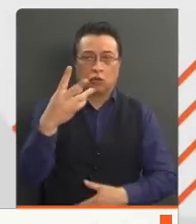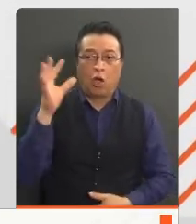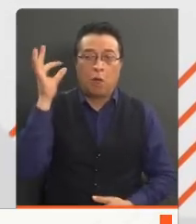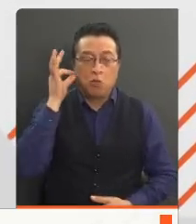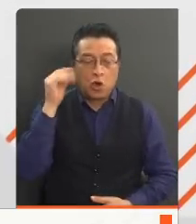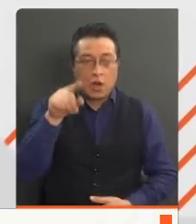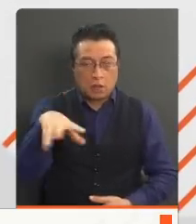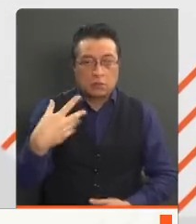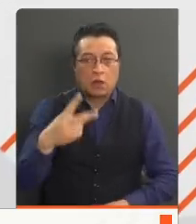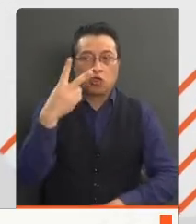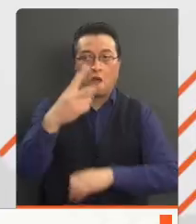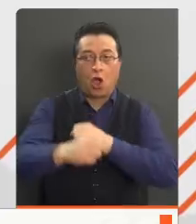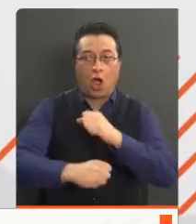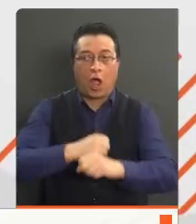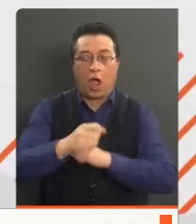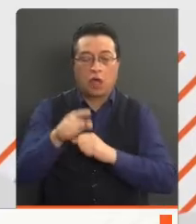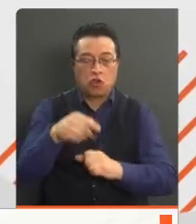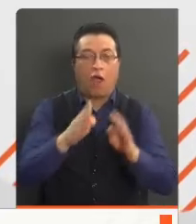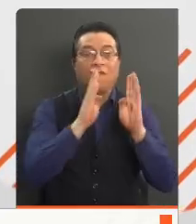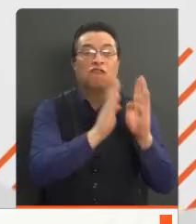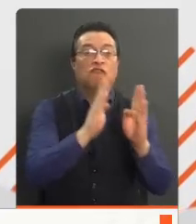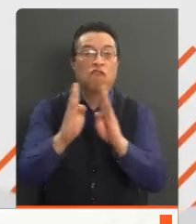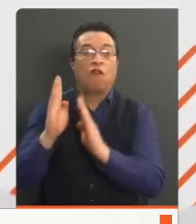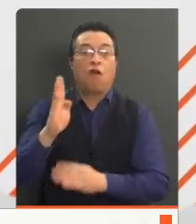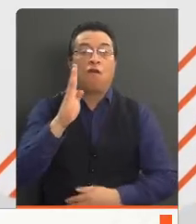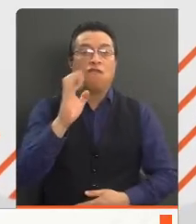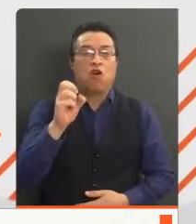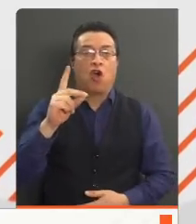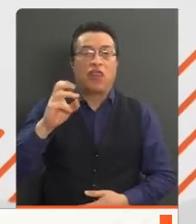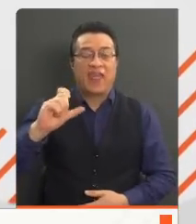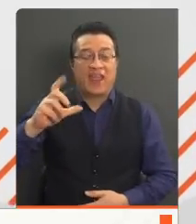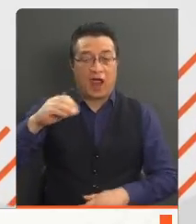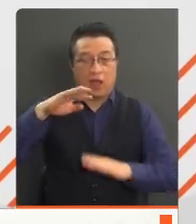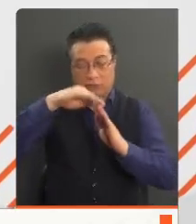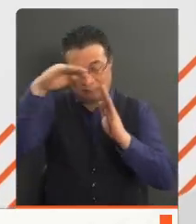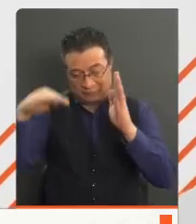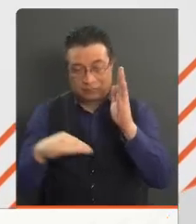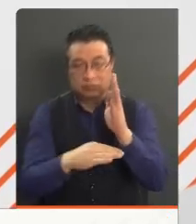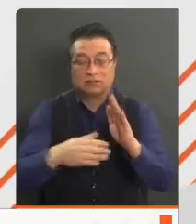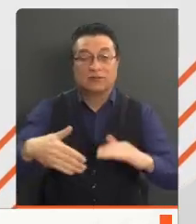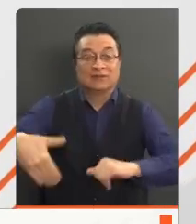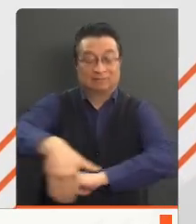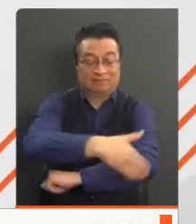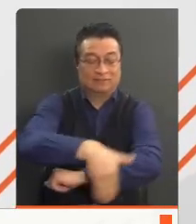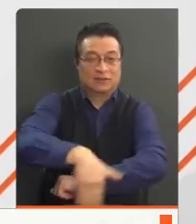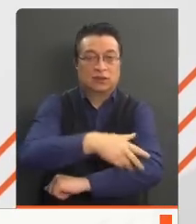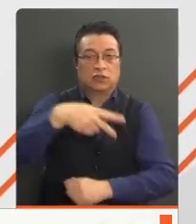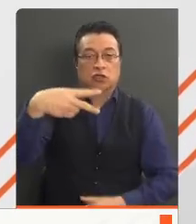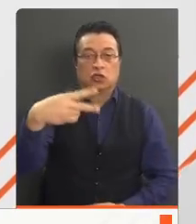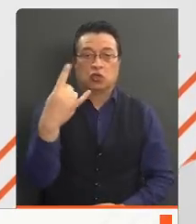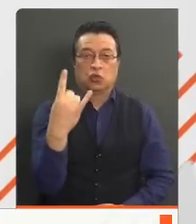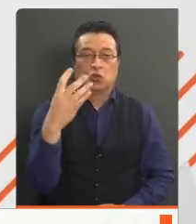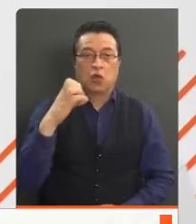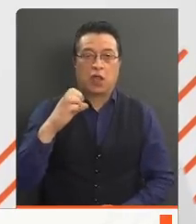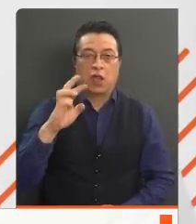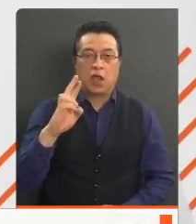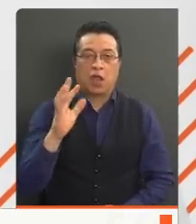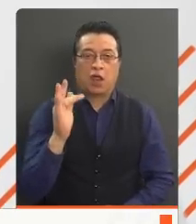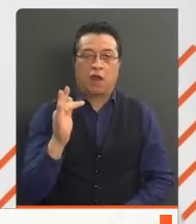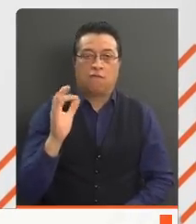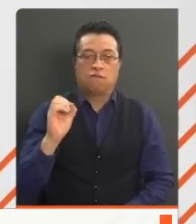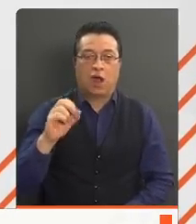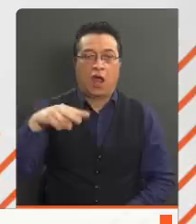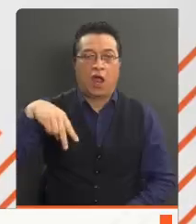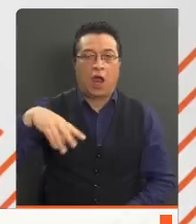últimos 2 años en las bodegas del subterráneo de su edificio en calle Huérfanos. Sí, por increíble que parezca,